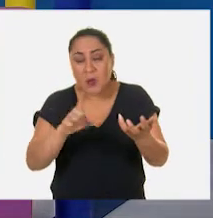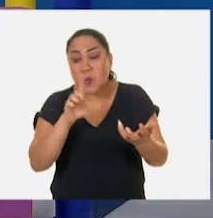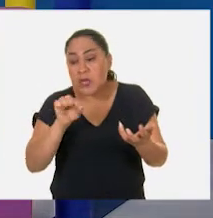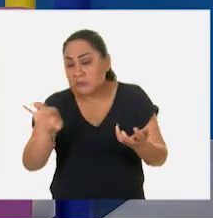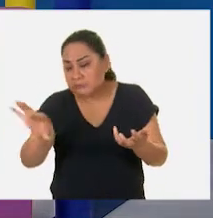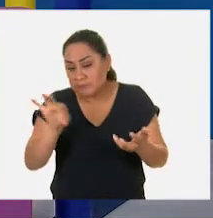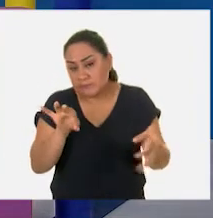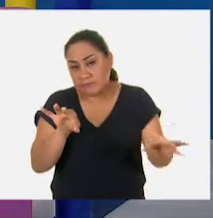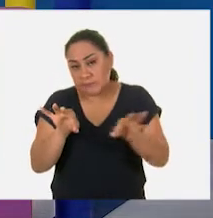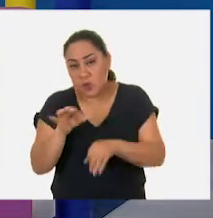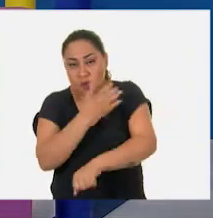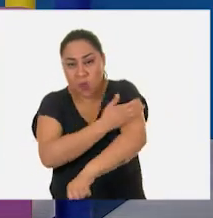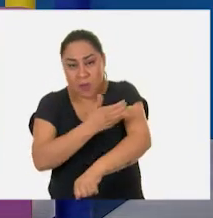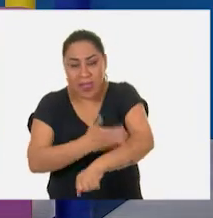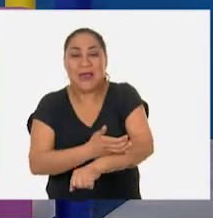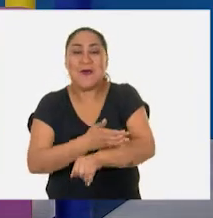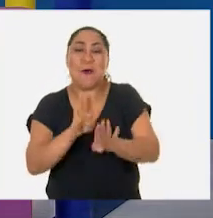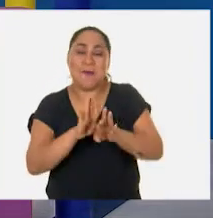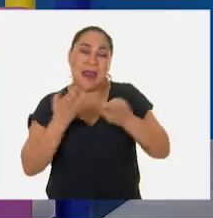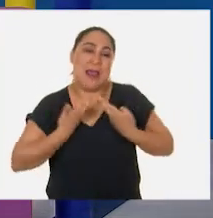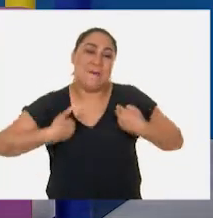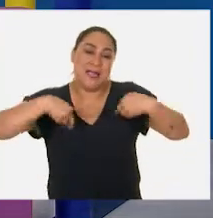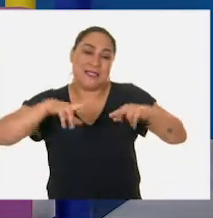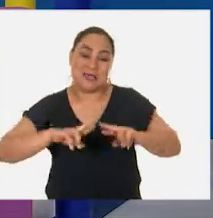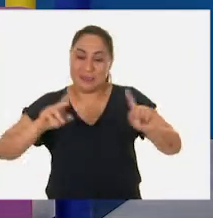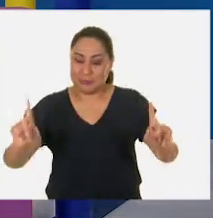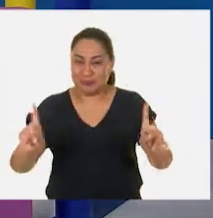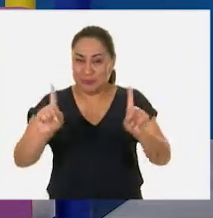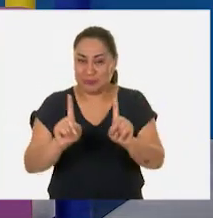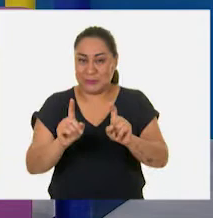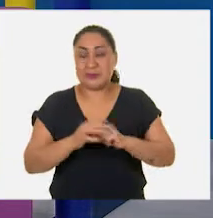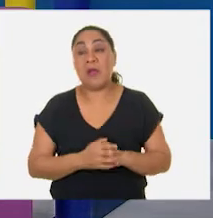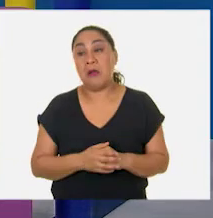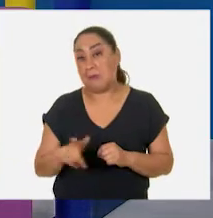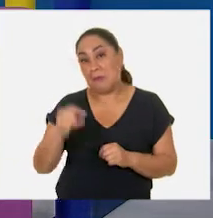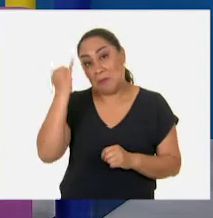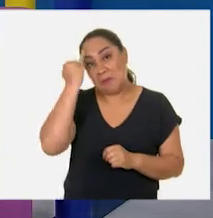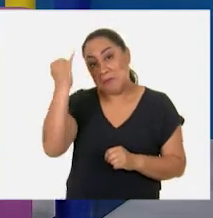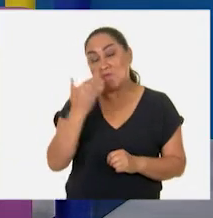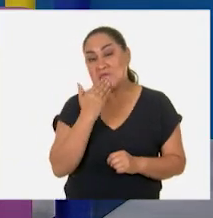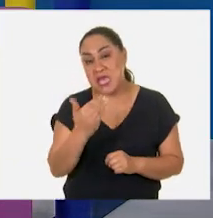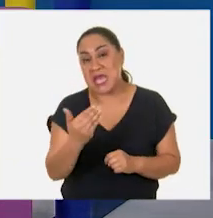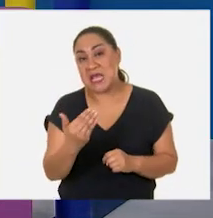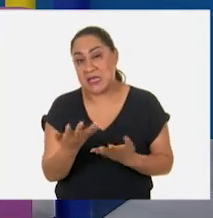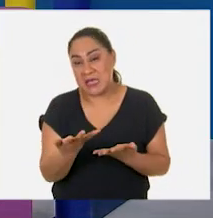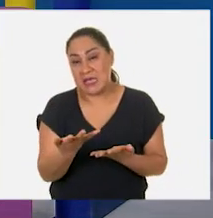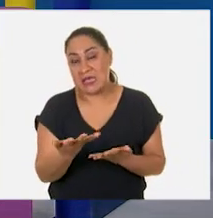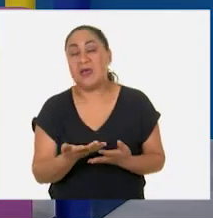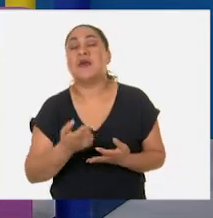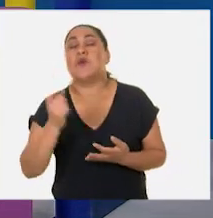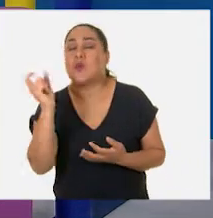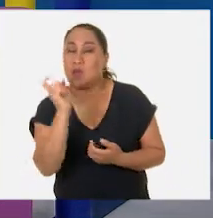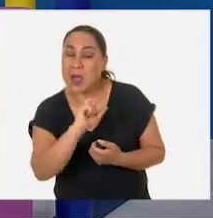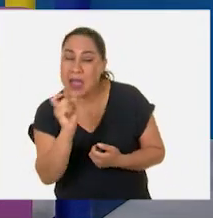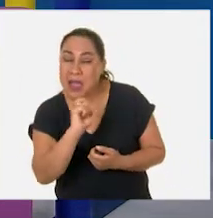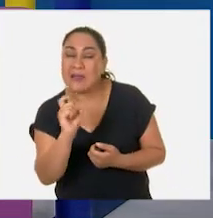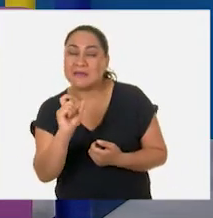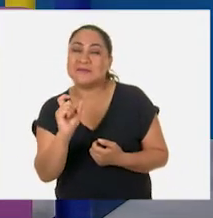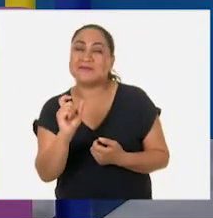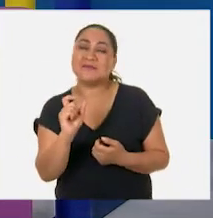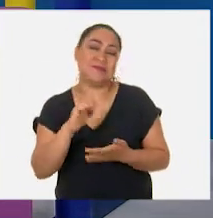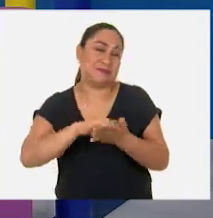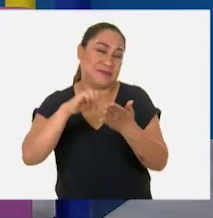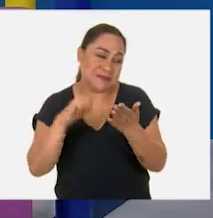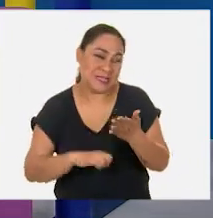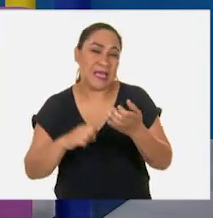compañeros y compañeras que representen al equipo. ¡Qué buena idea, Ale! Porque cuando sucede eso en un nivel más amplio en